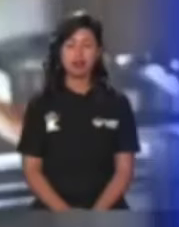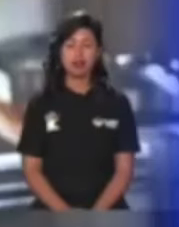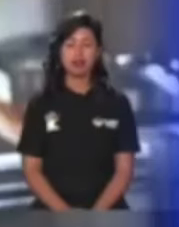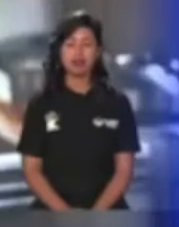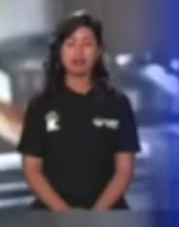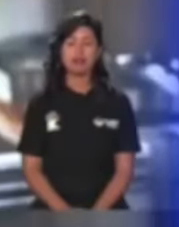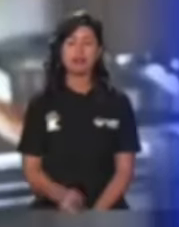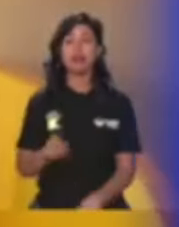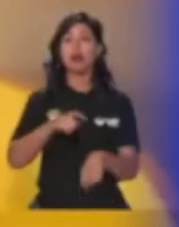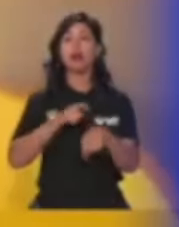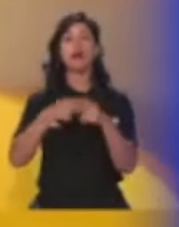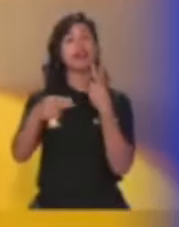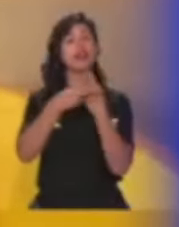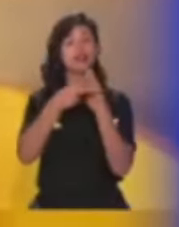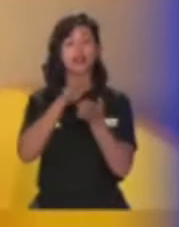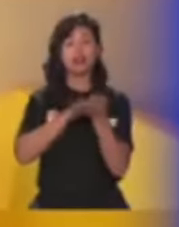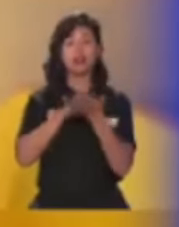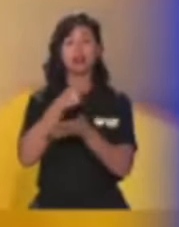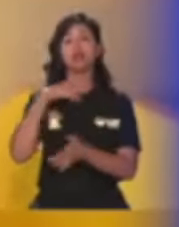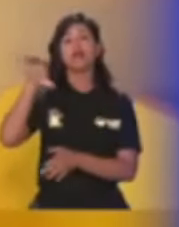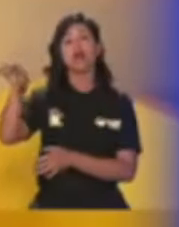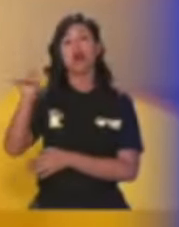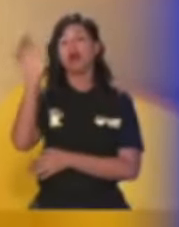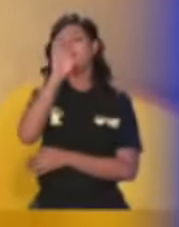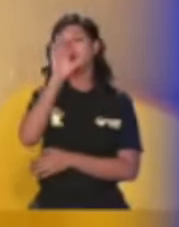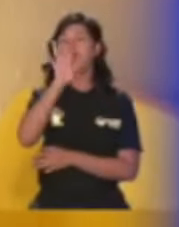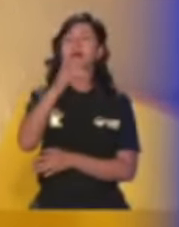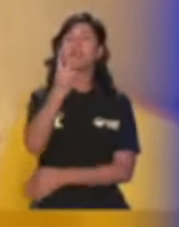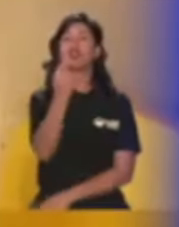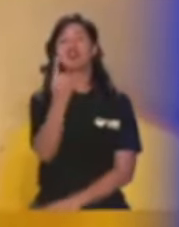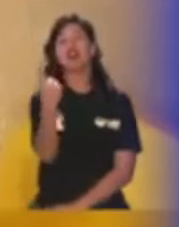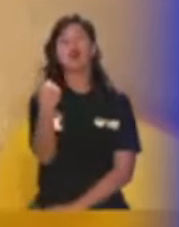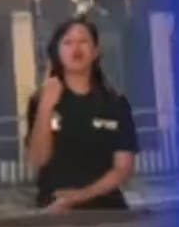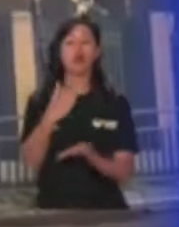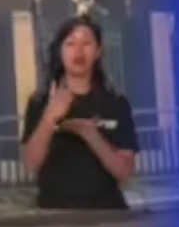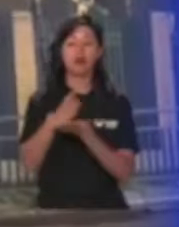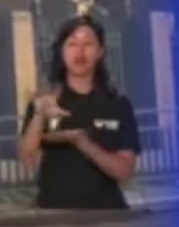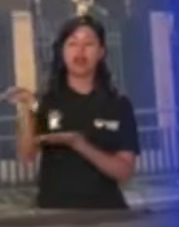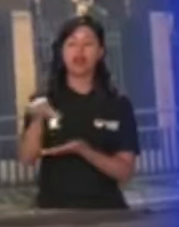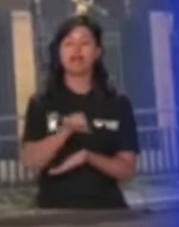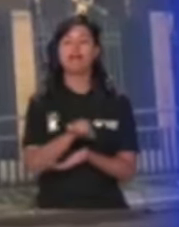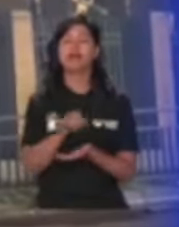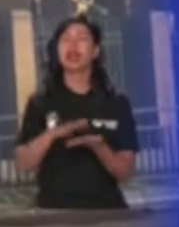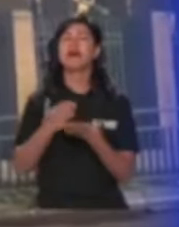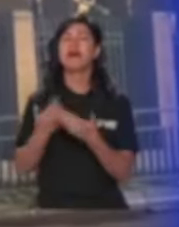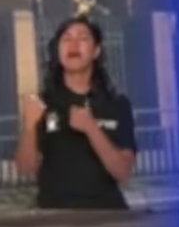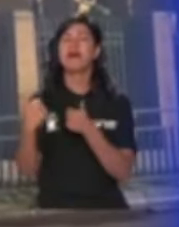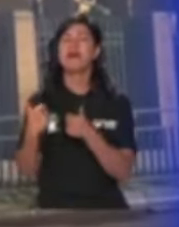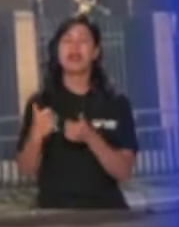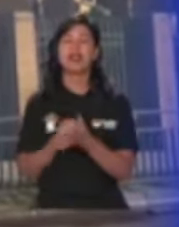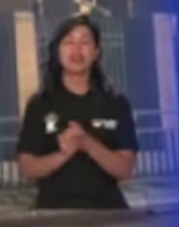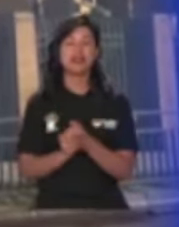Cuando tiene hora la Teletón, por ejemplo, yo la voy a retirar a la escuela entre 12 y 1. ¿Cómo se portó? Súper bien. Tengo que guardar el